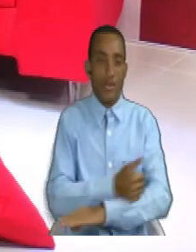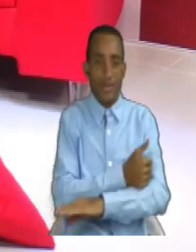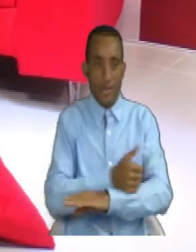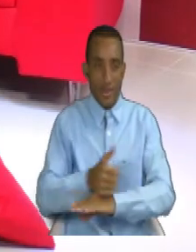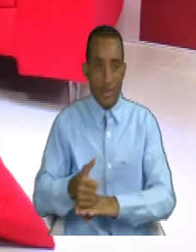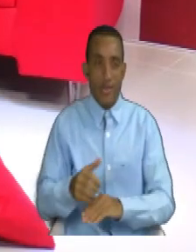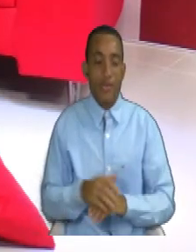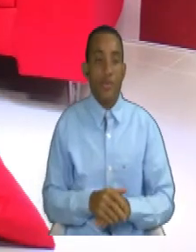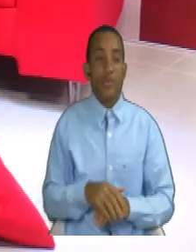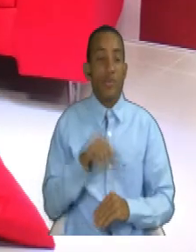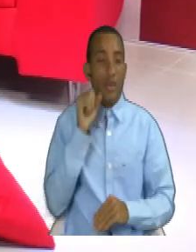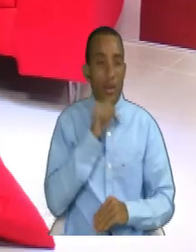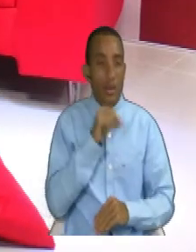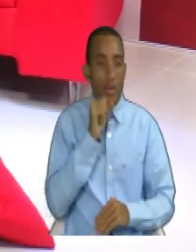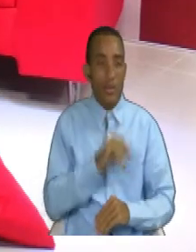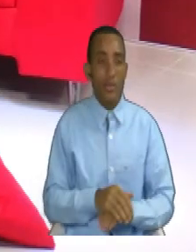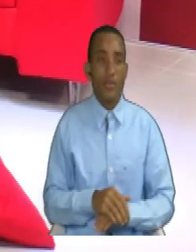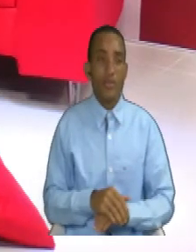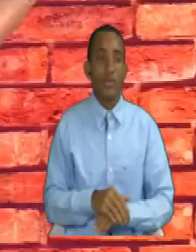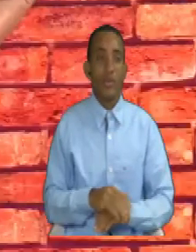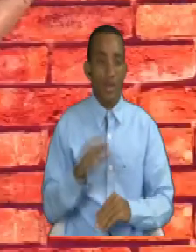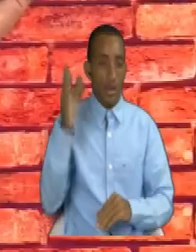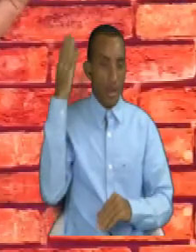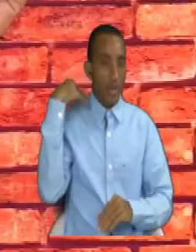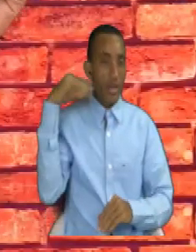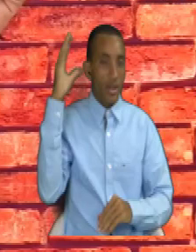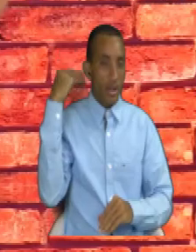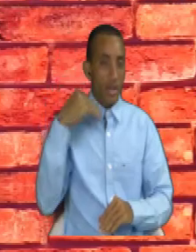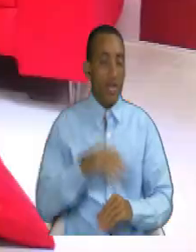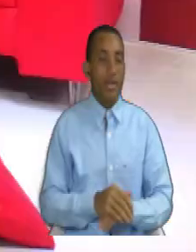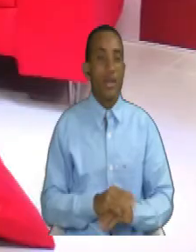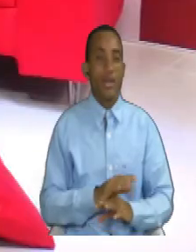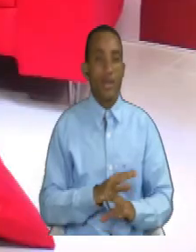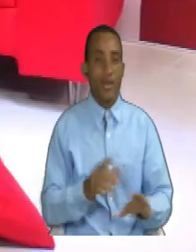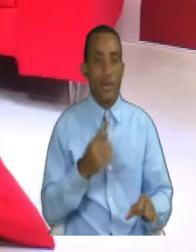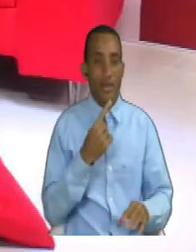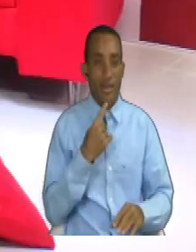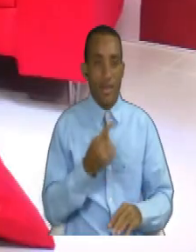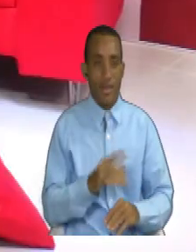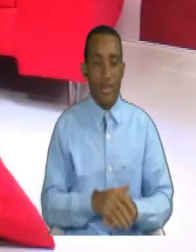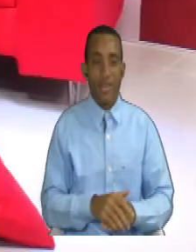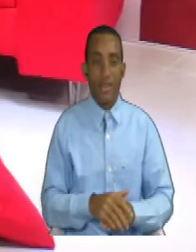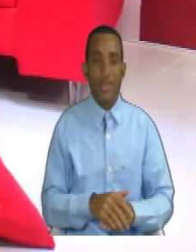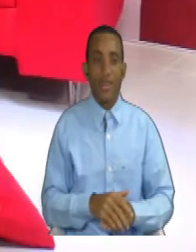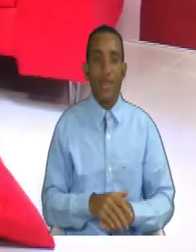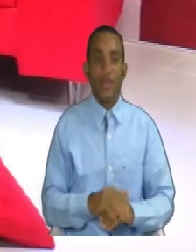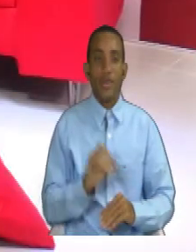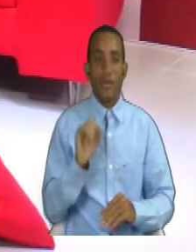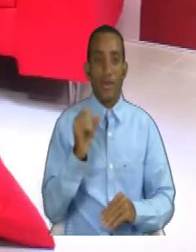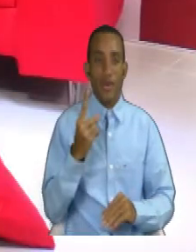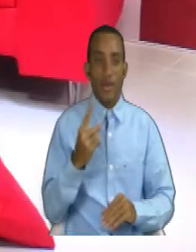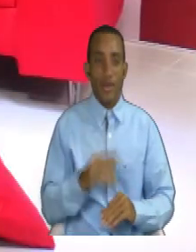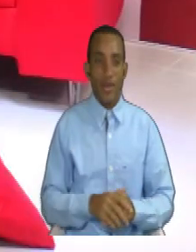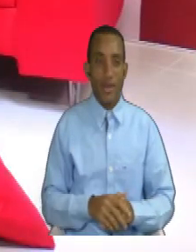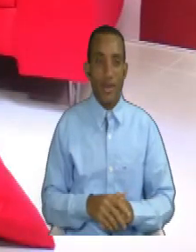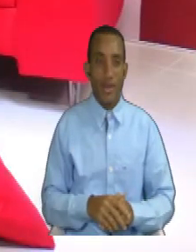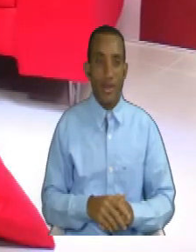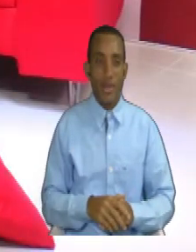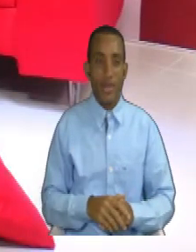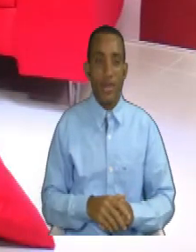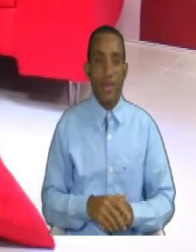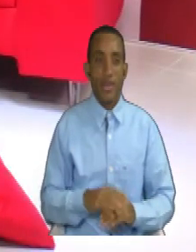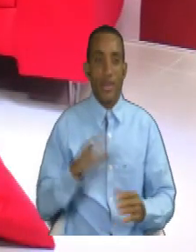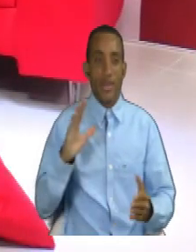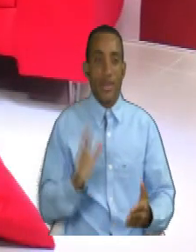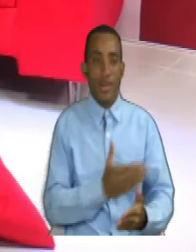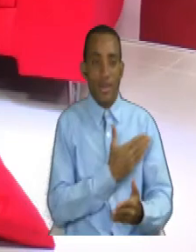Jennifer, imagínate que, bueno, ya no, él había estado acá. Ella me dijo que se le iba a regalar, pero primero les voy a regalar la canción con que estamos,